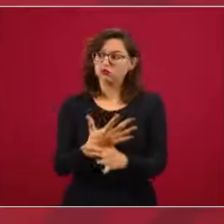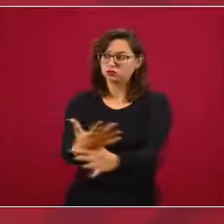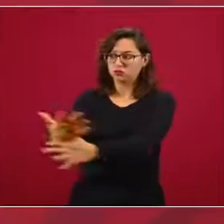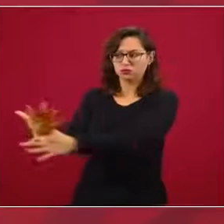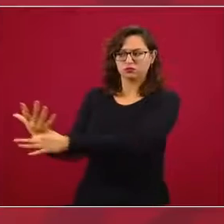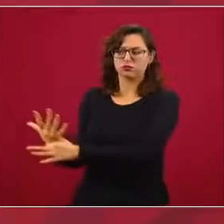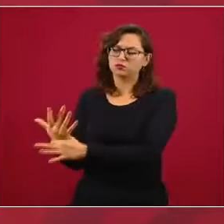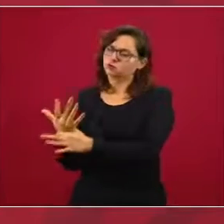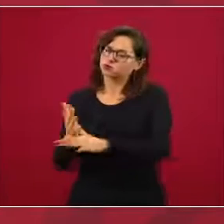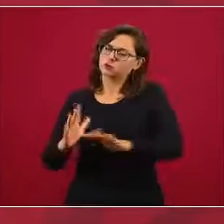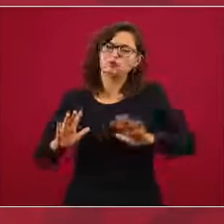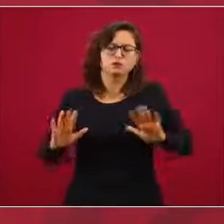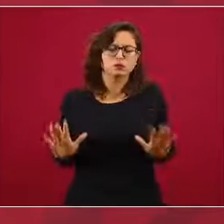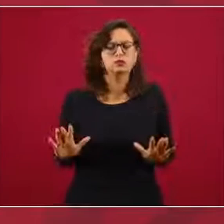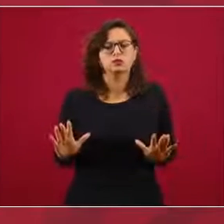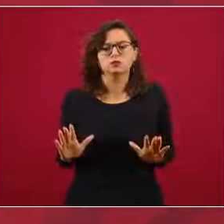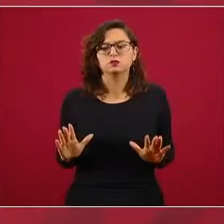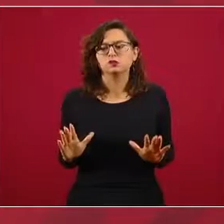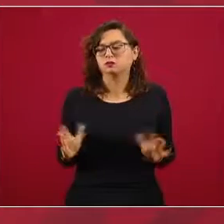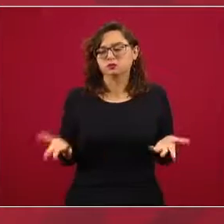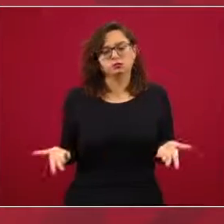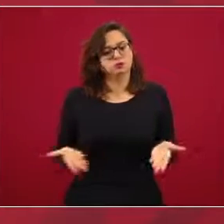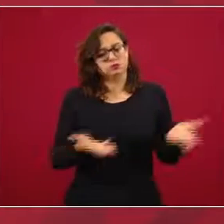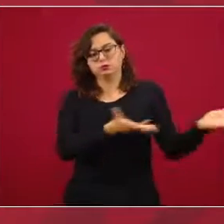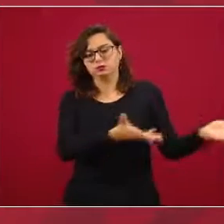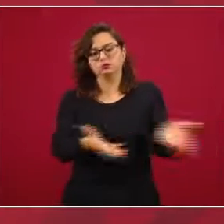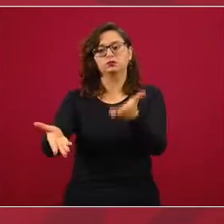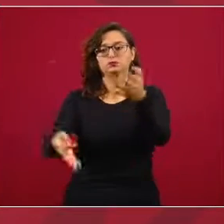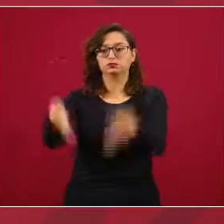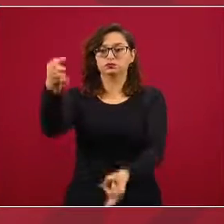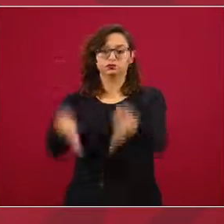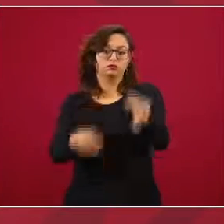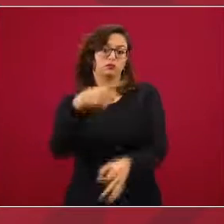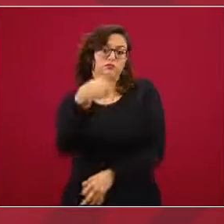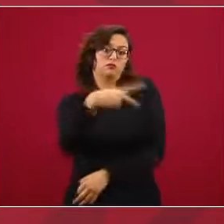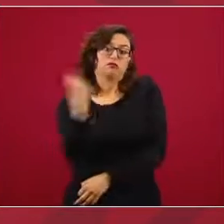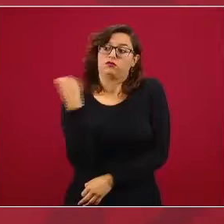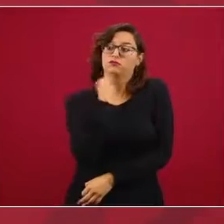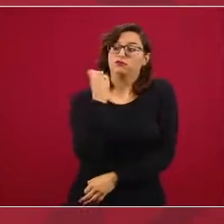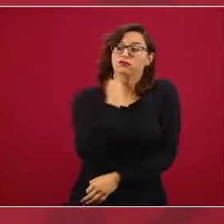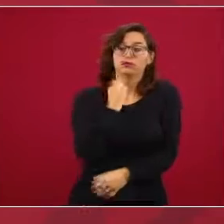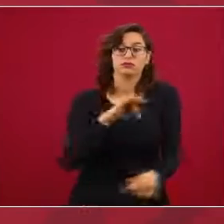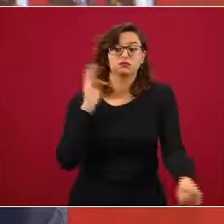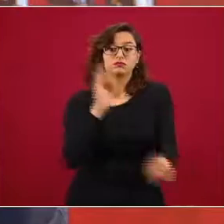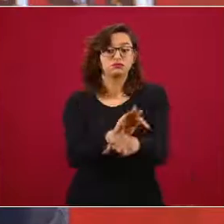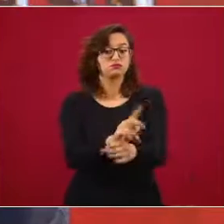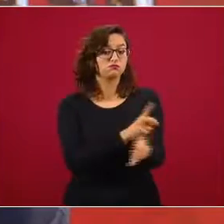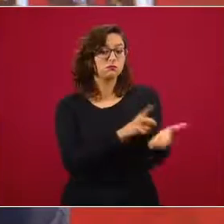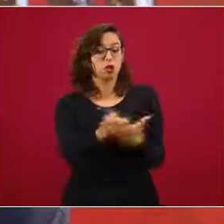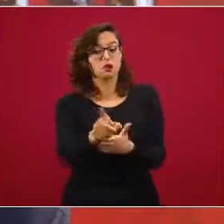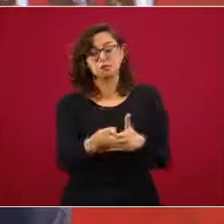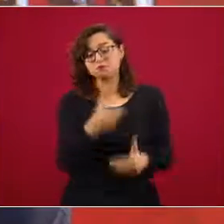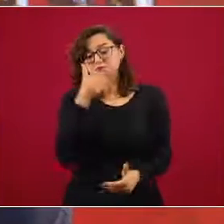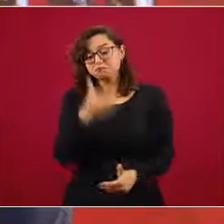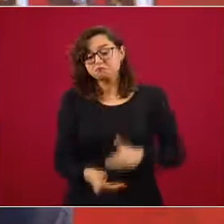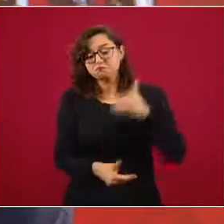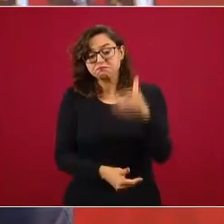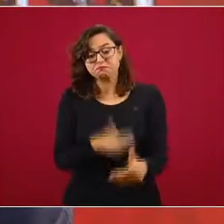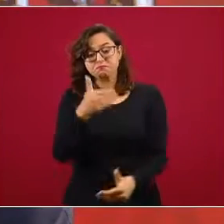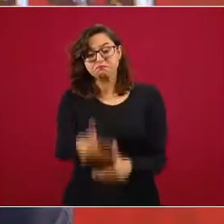el derecho a la defensa y que sea un proceso